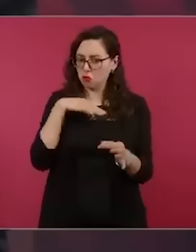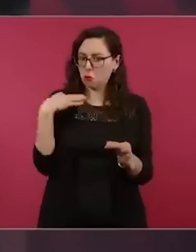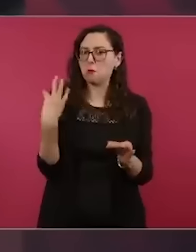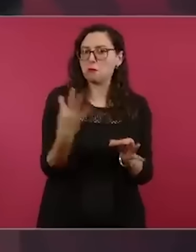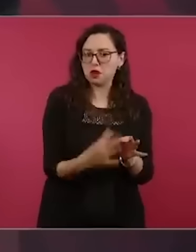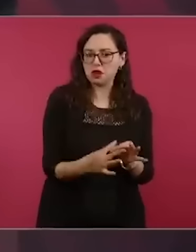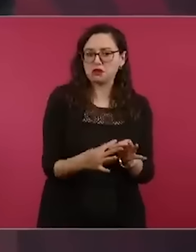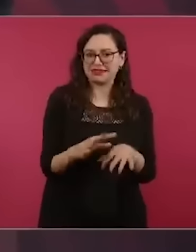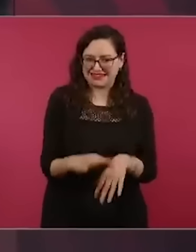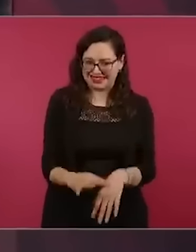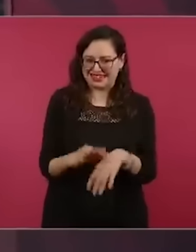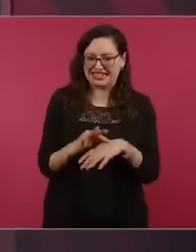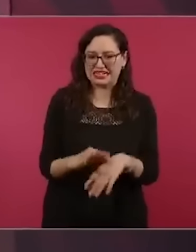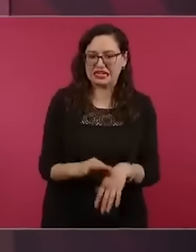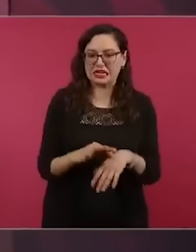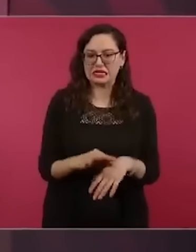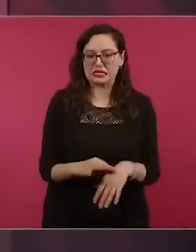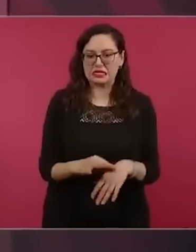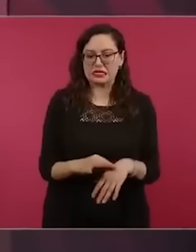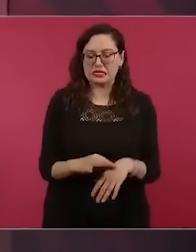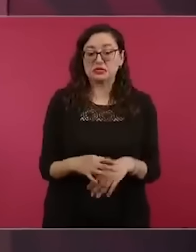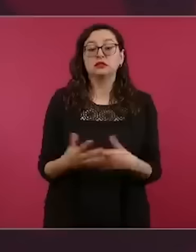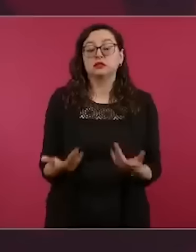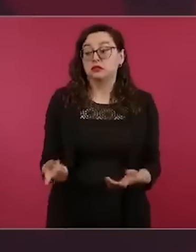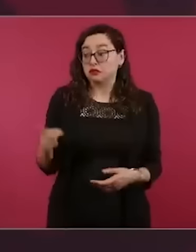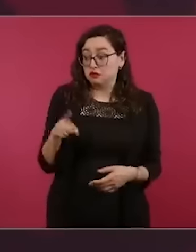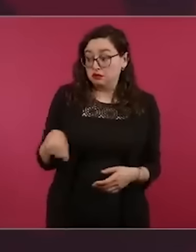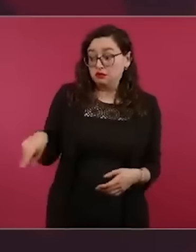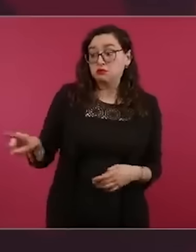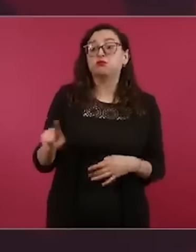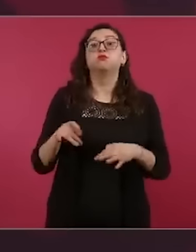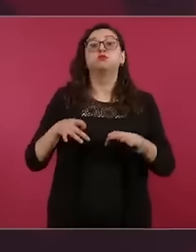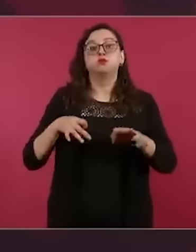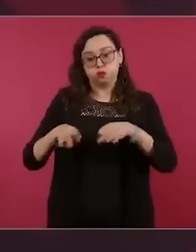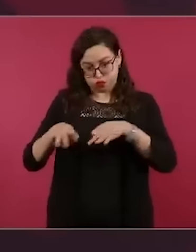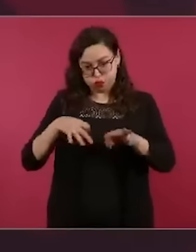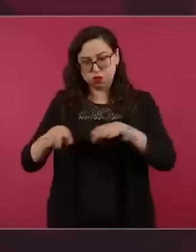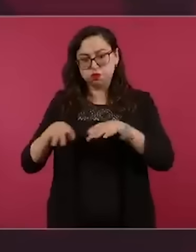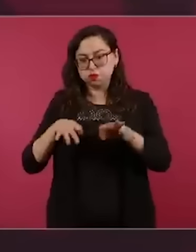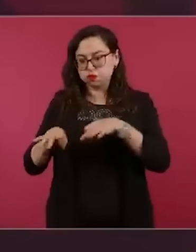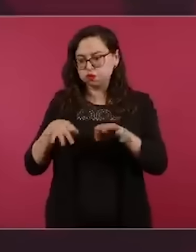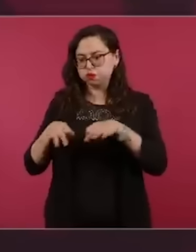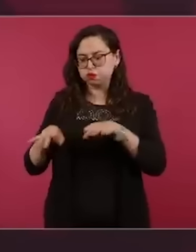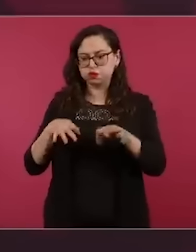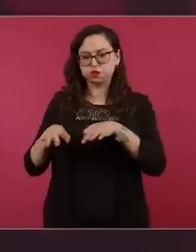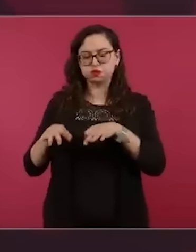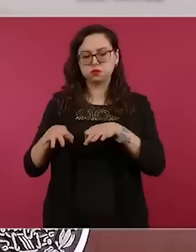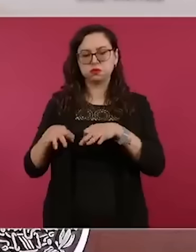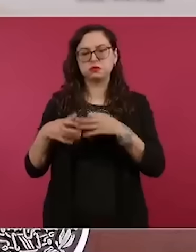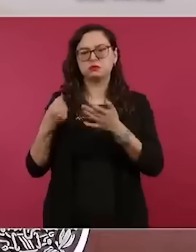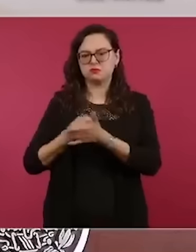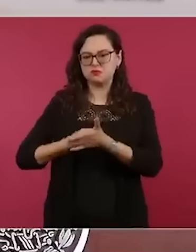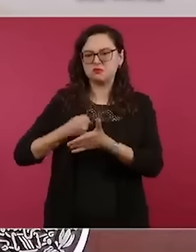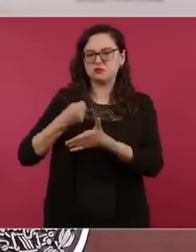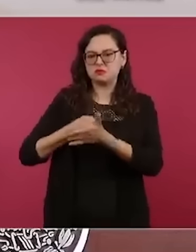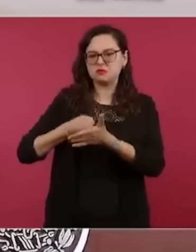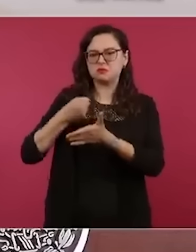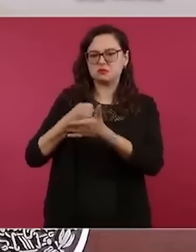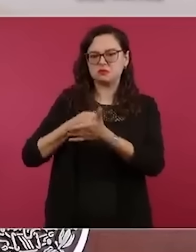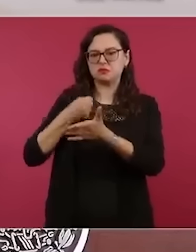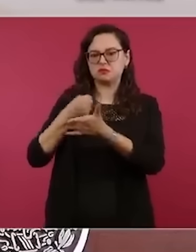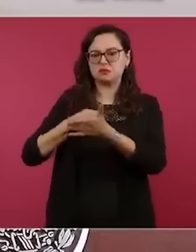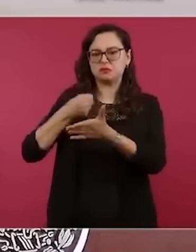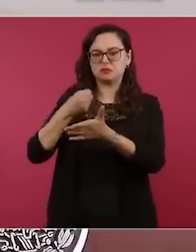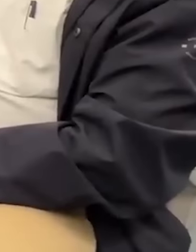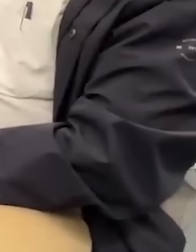que la mayor parte proviene de México le señaló la entrevistadora el fentanilo se produce en Estados Unidos Canadá y México y los precursores químicos